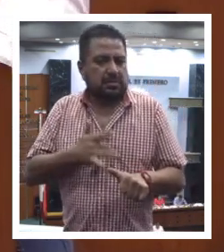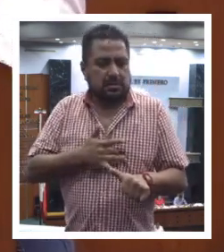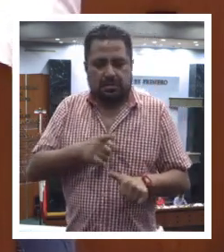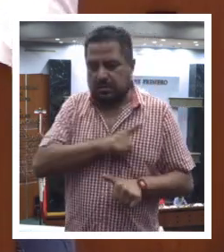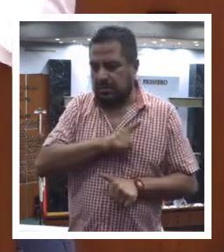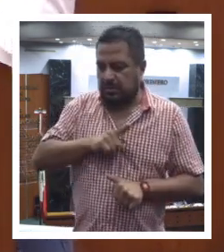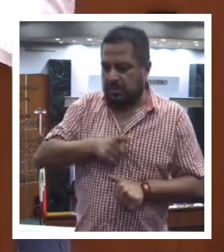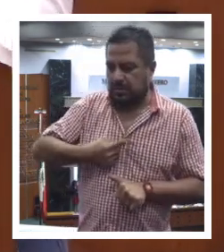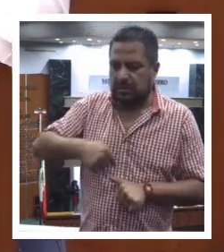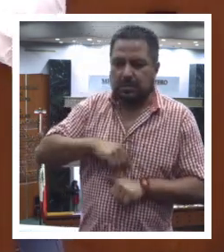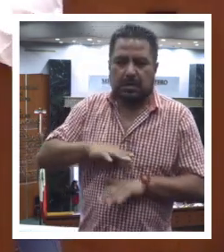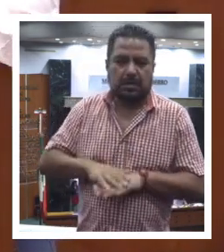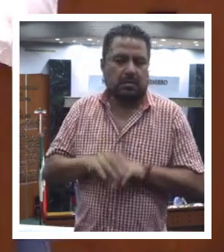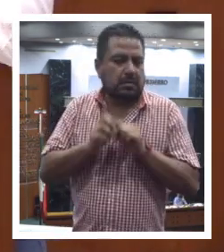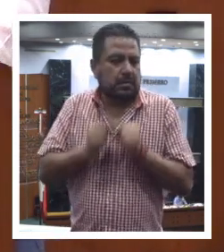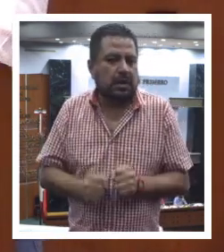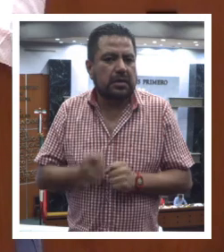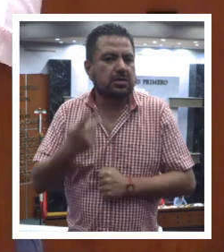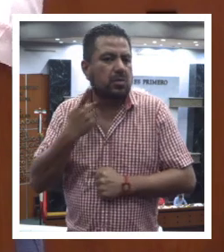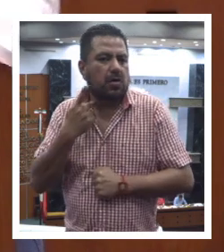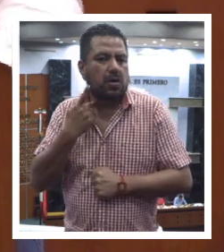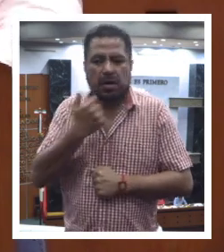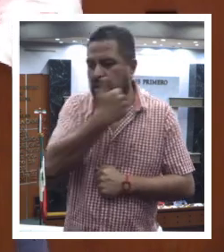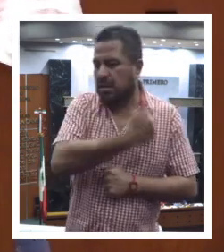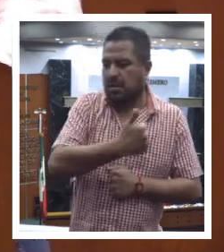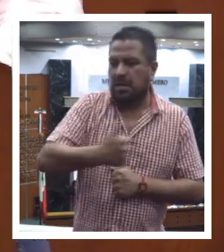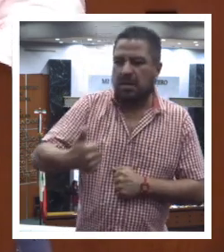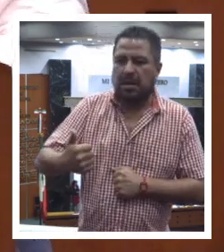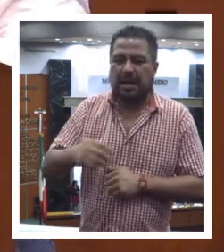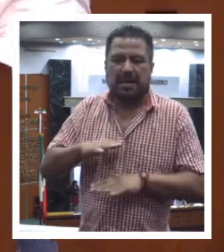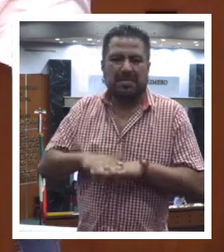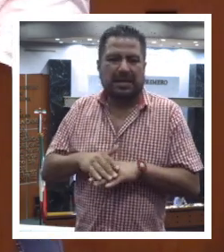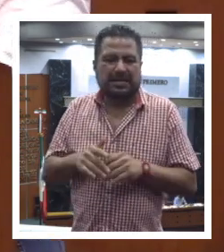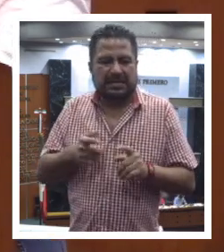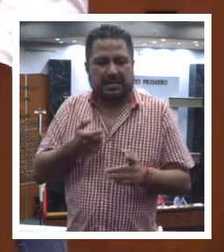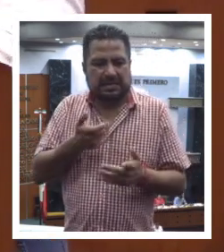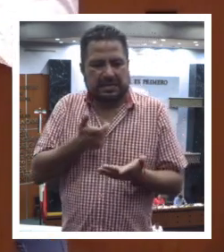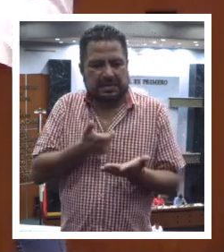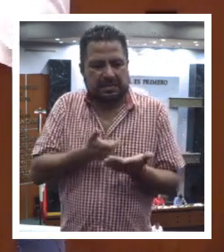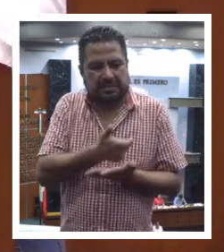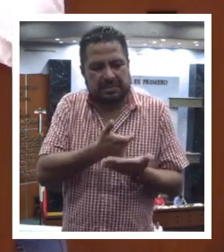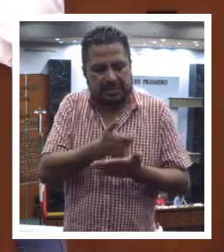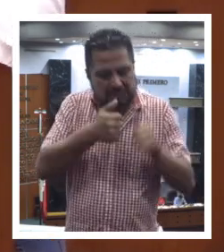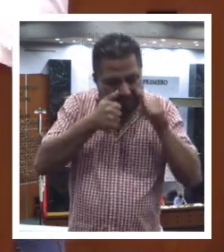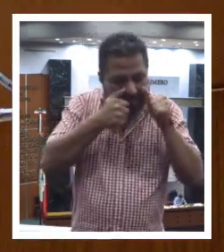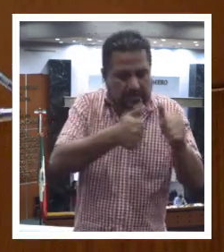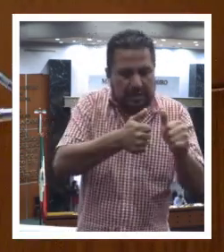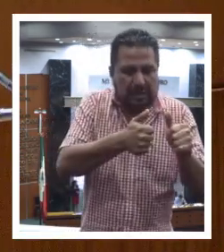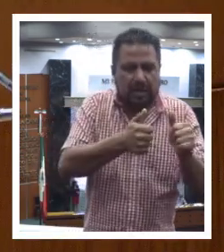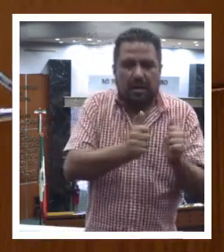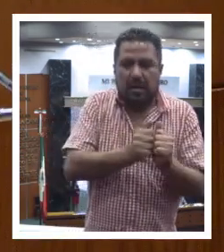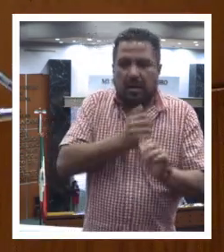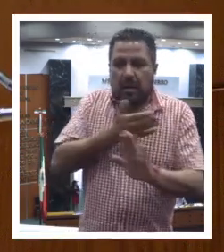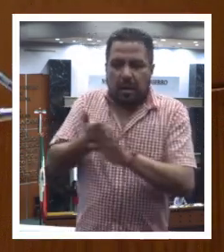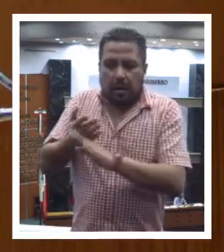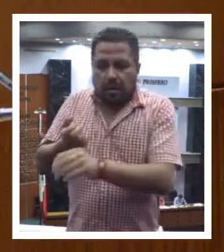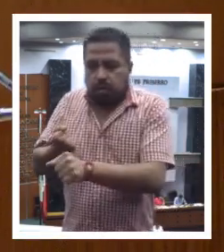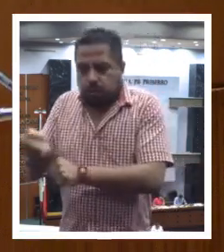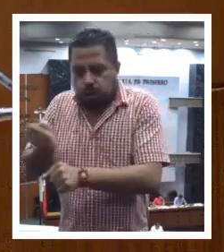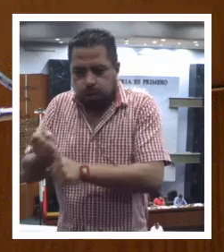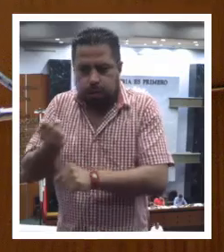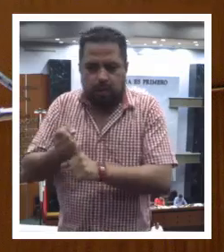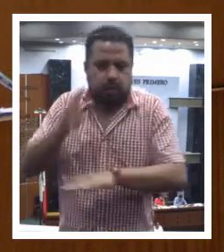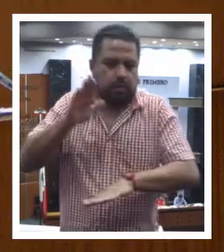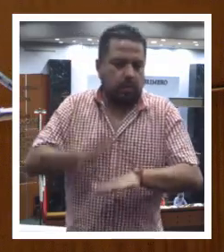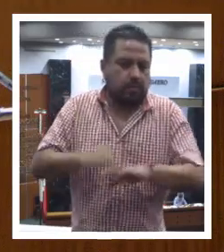toca asegurarnos de que cada política pública, cada peso destinado a la atención de la violencia, llegue a donde